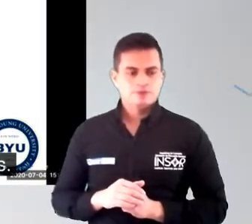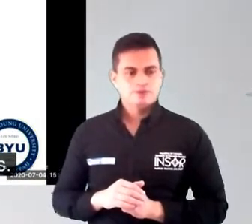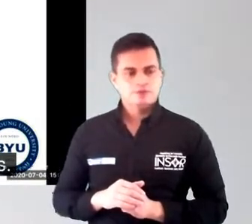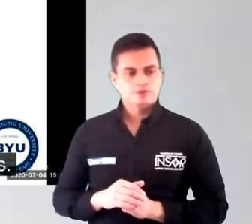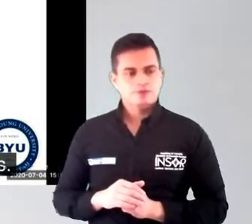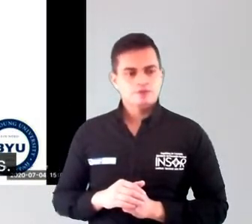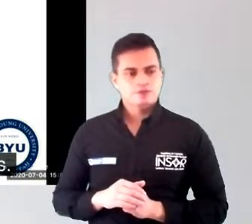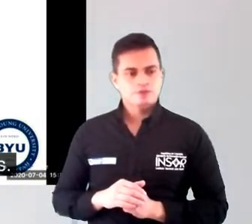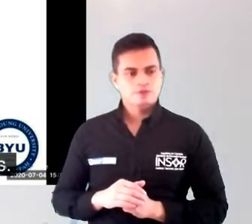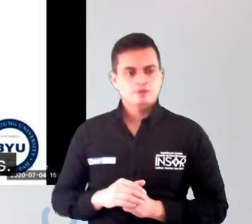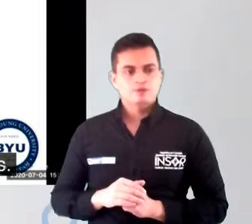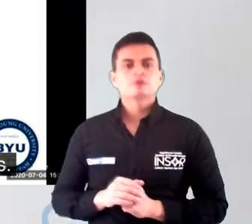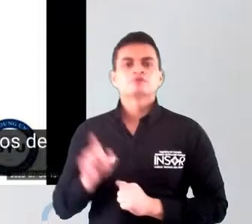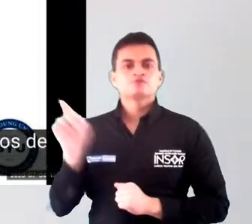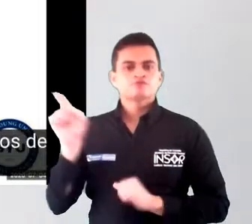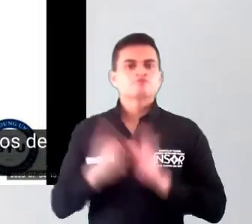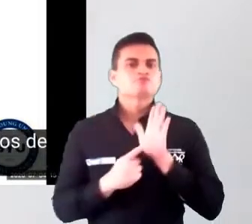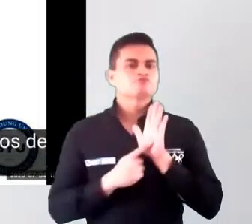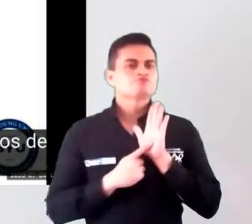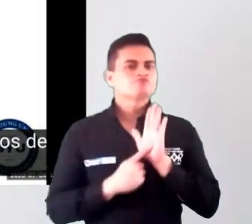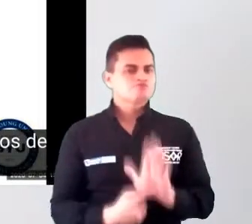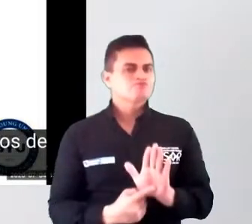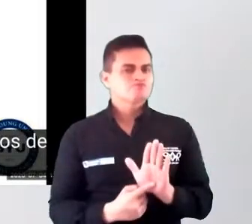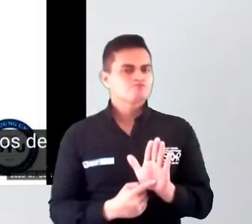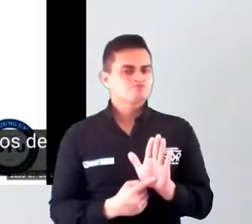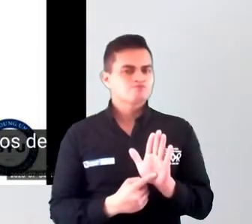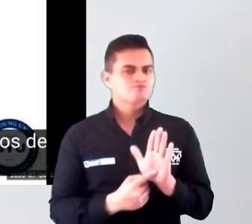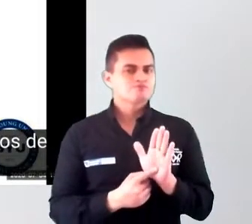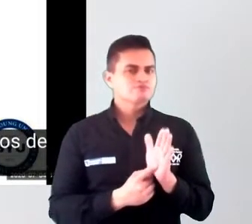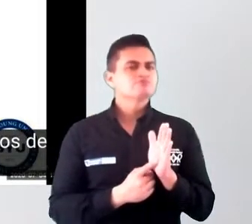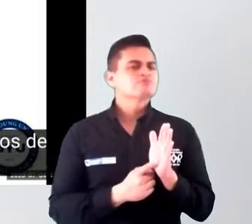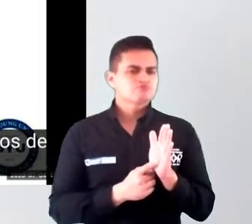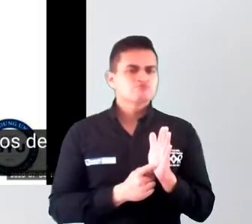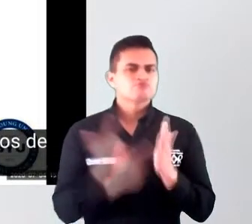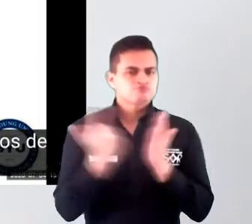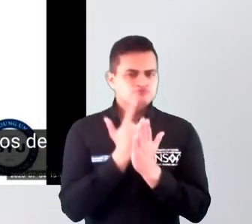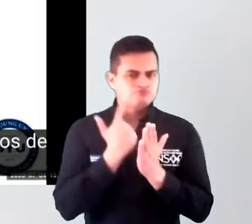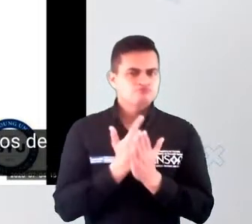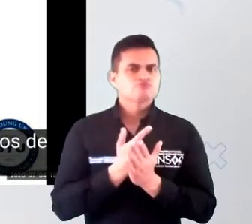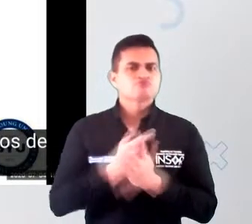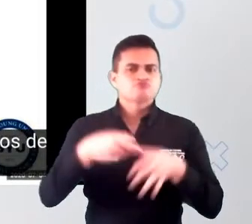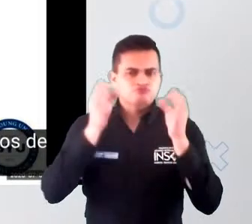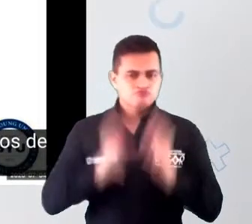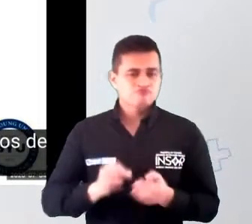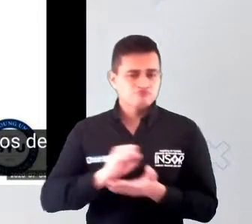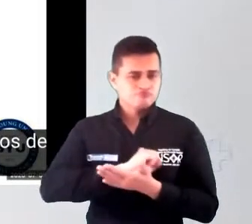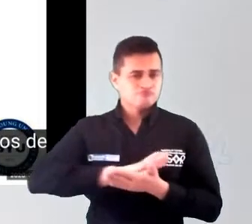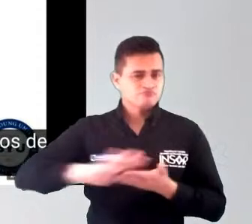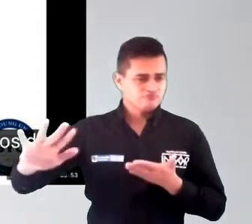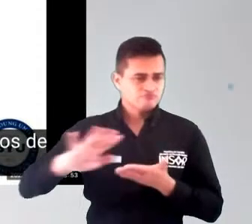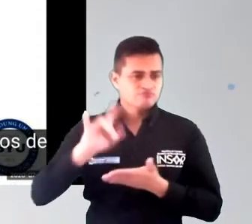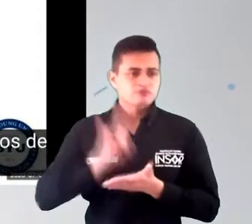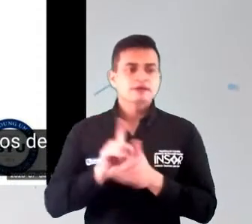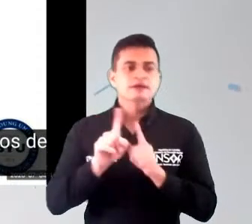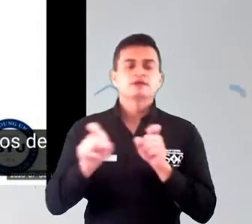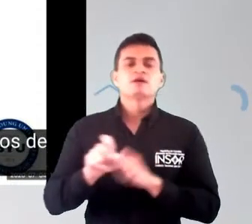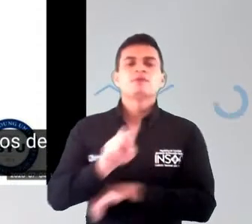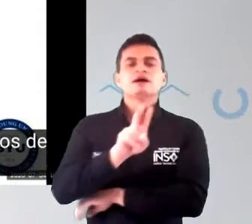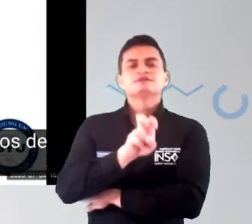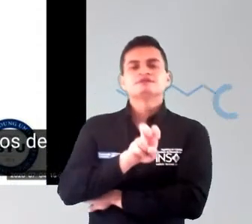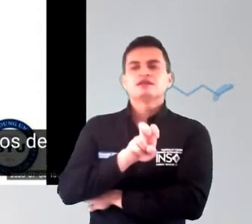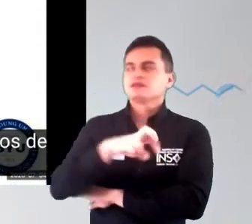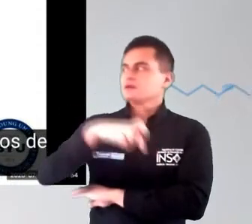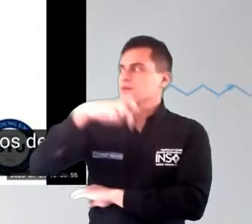voy a compartir un libro con ustedes que es gratuito y habla sobre las 7 P's. Estas son 7 palabras